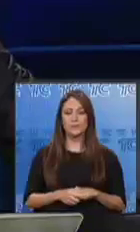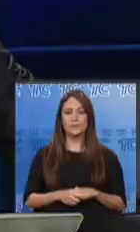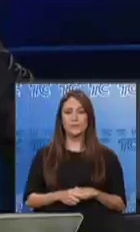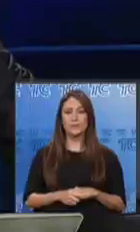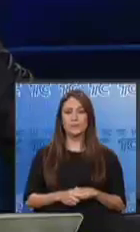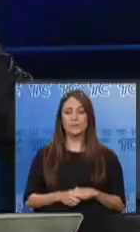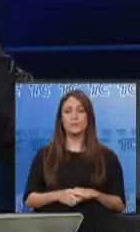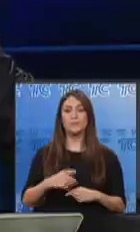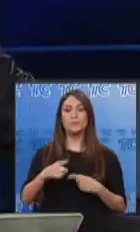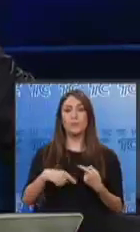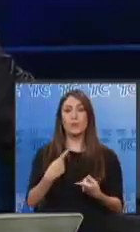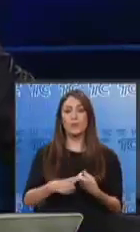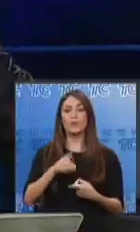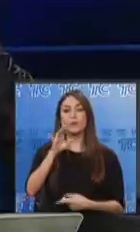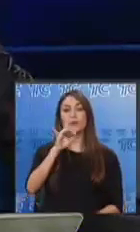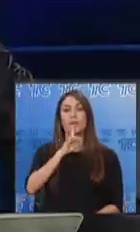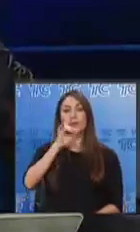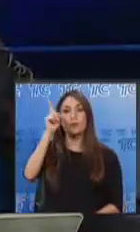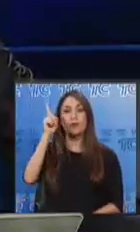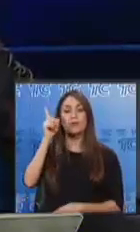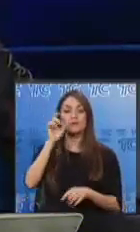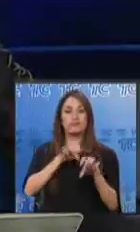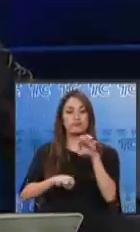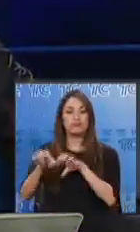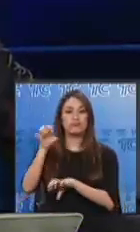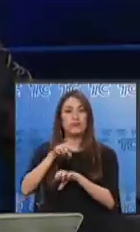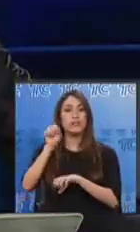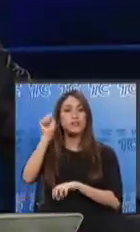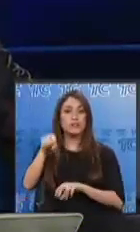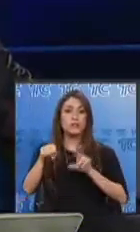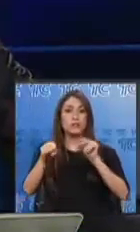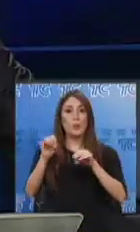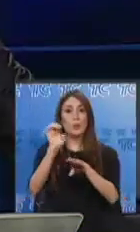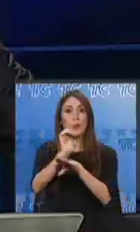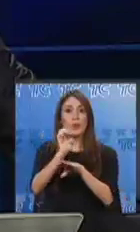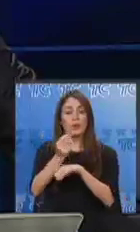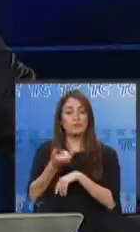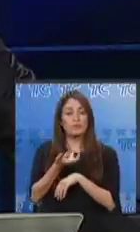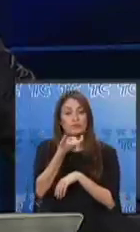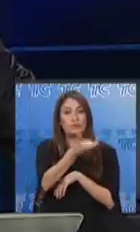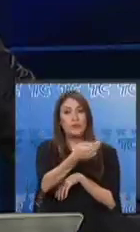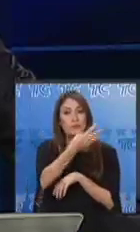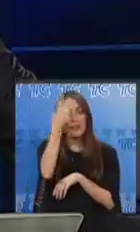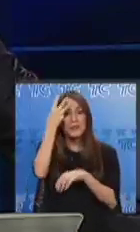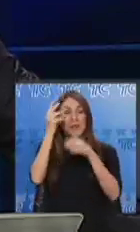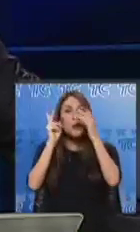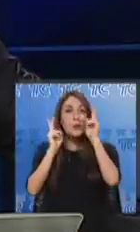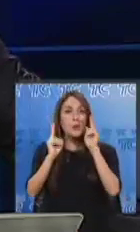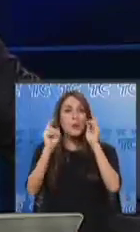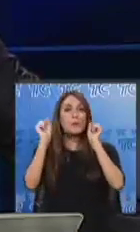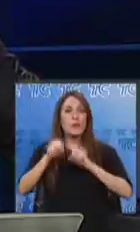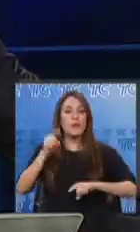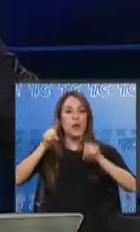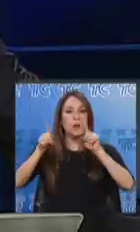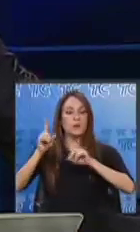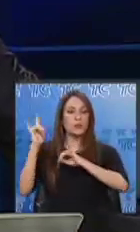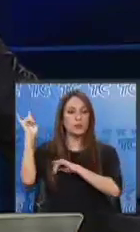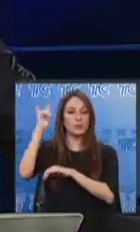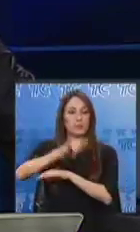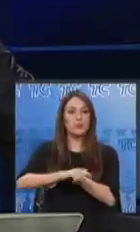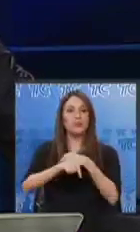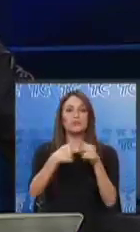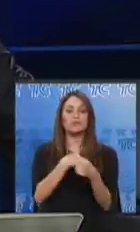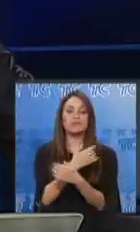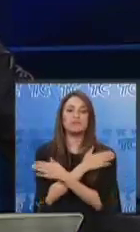Y con el alivio migratorio temporal que Estados Unidos analiza entregar a los ecuatorianos, miles de compatriotas podrían retornar al país para despedir a